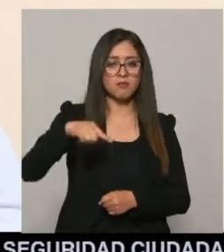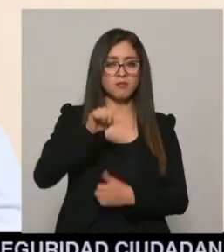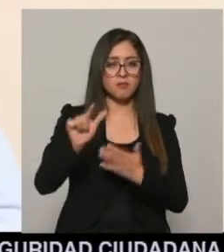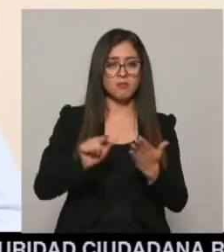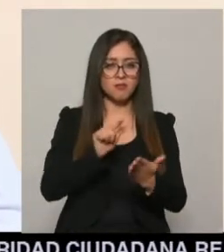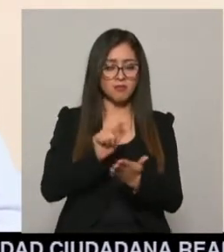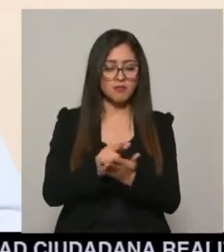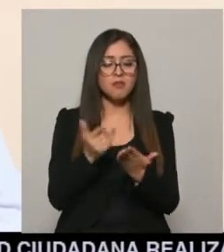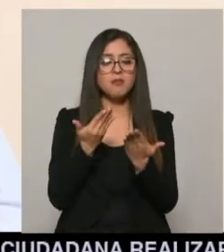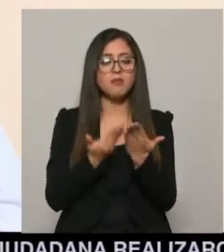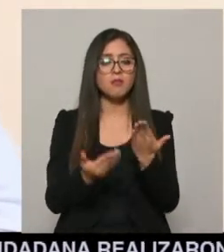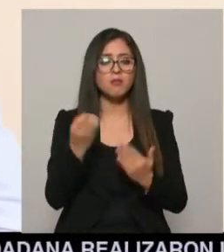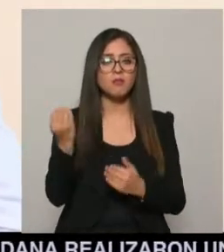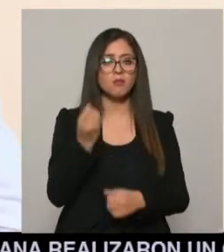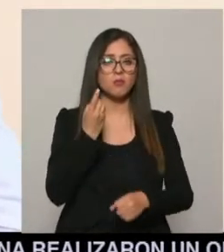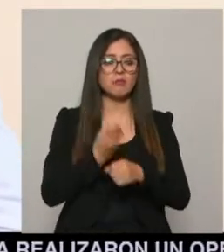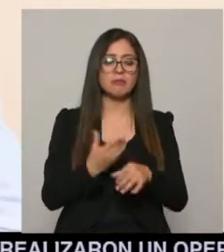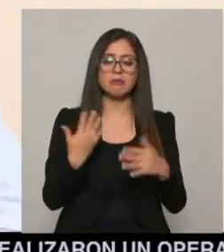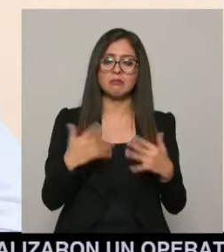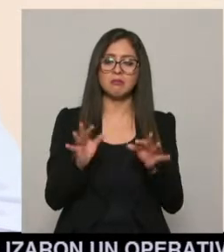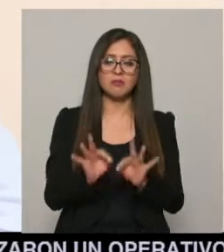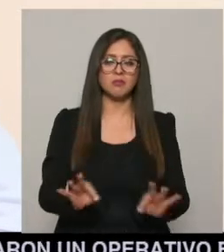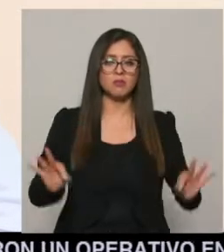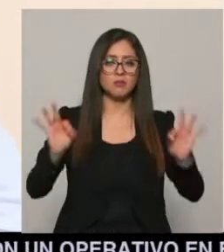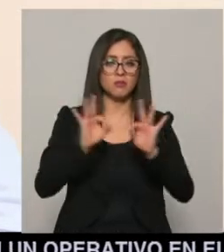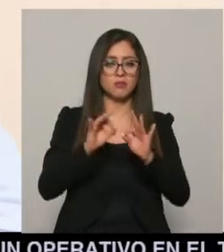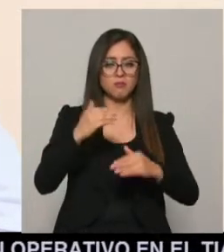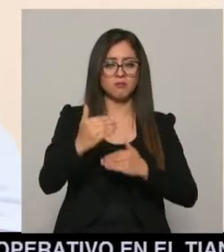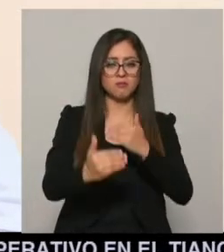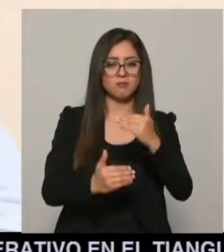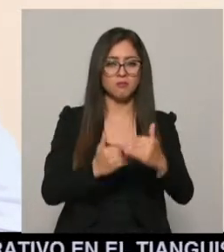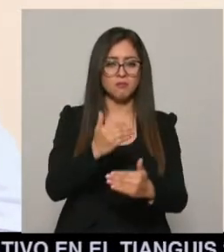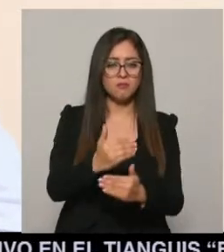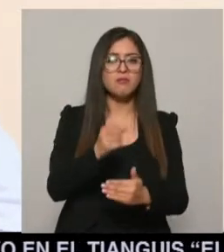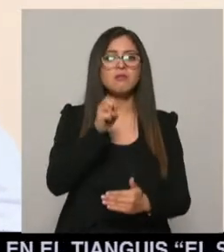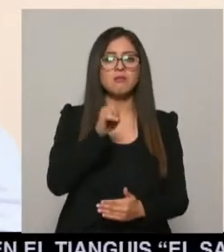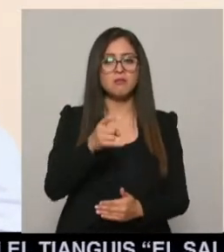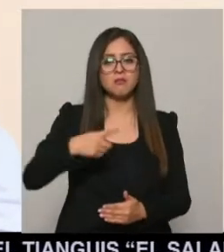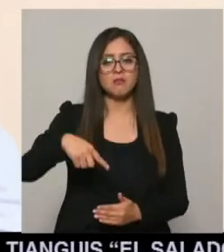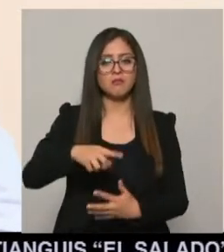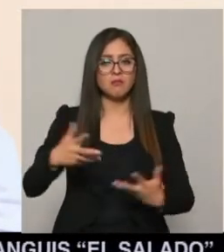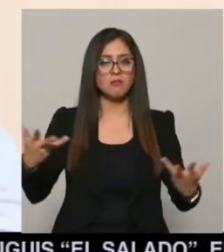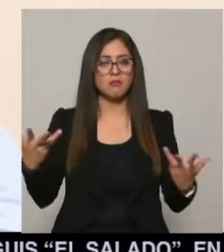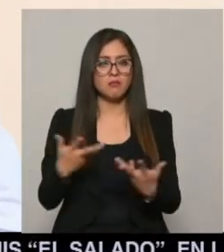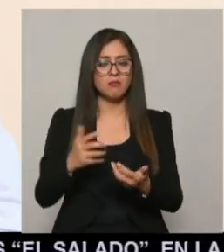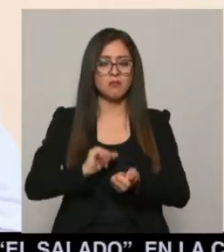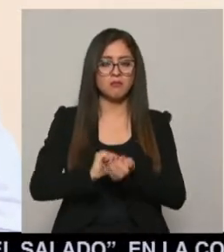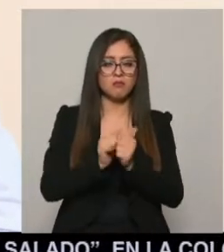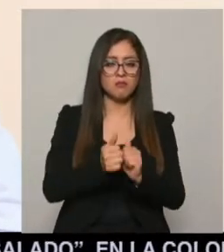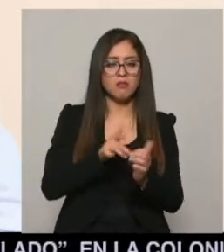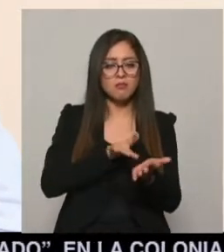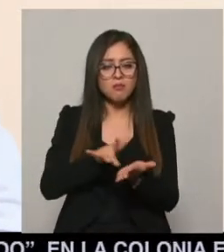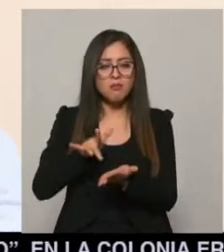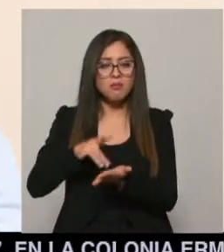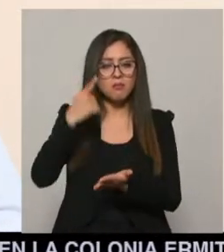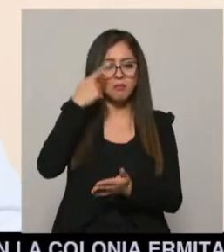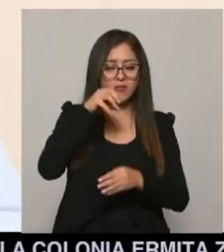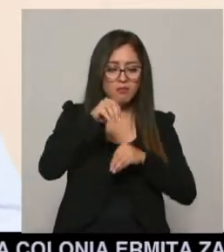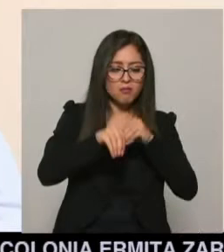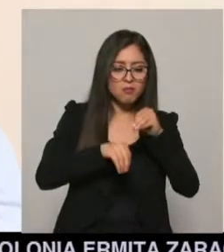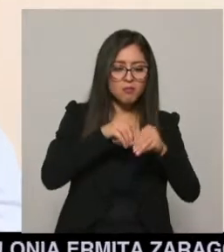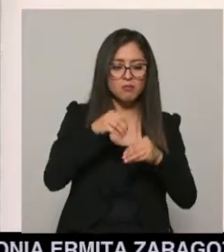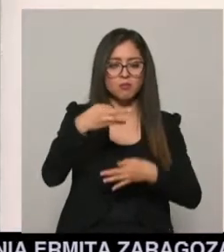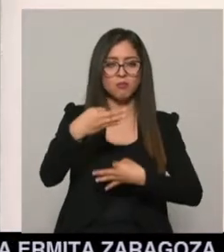una oportunidad muy importante de poder avanzar en favor de la construcción del andamiaje jurídico que requiere nuestra